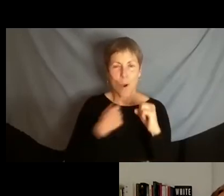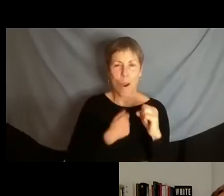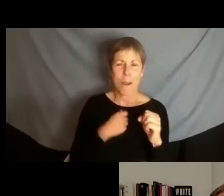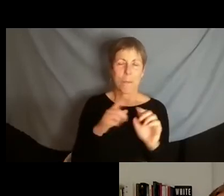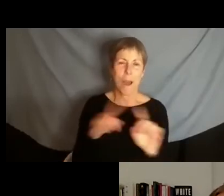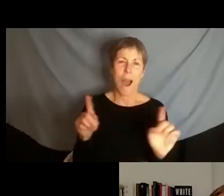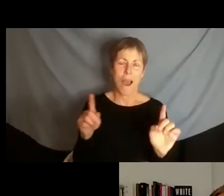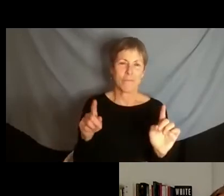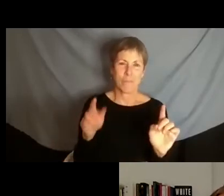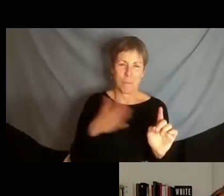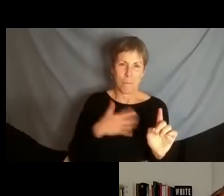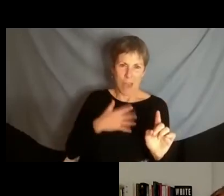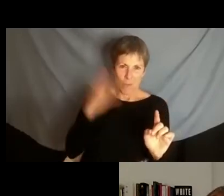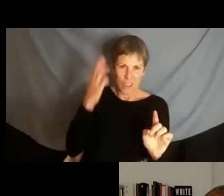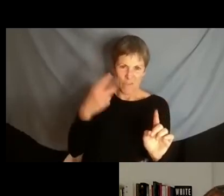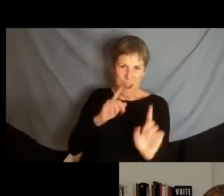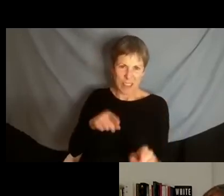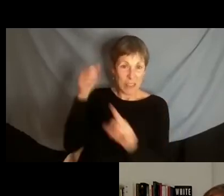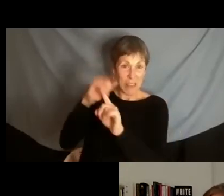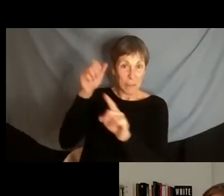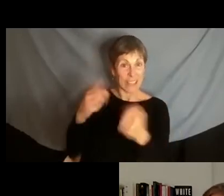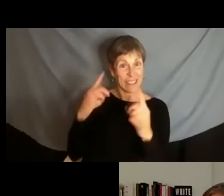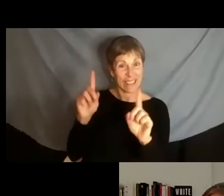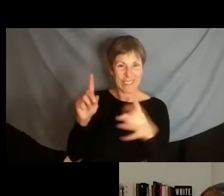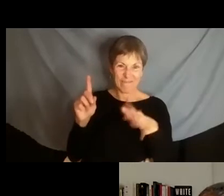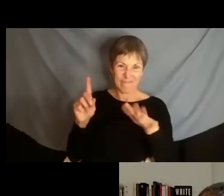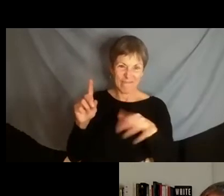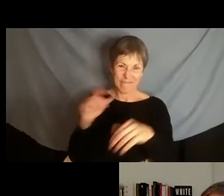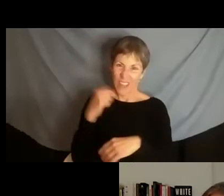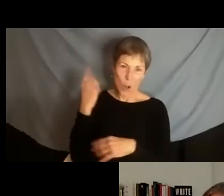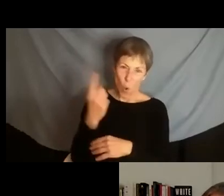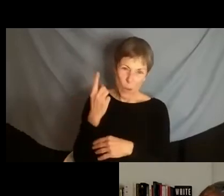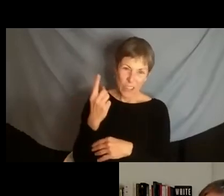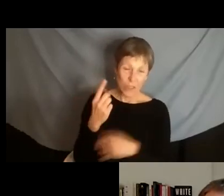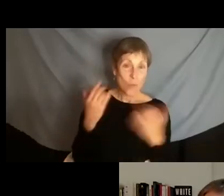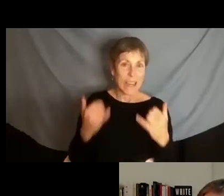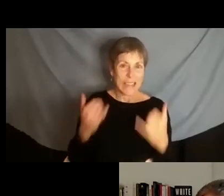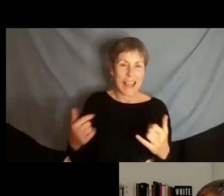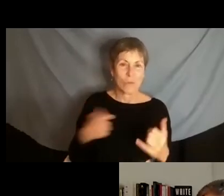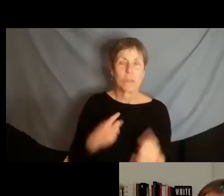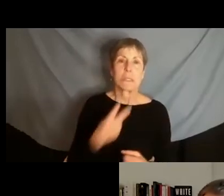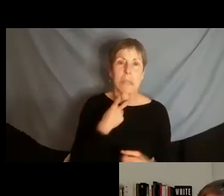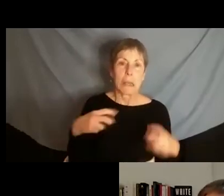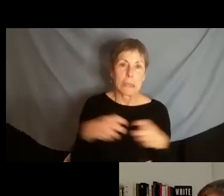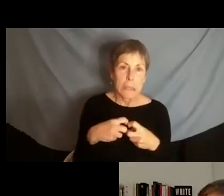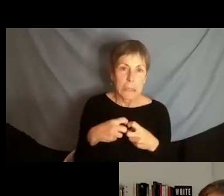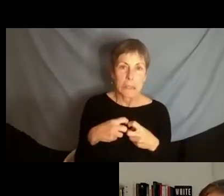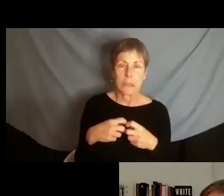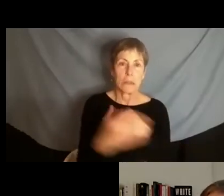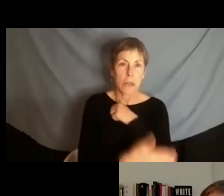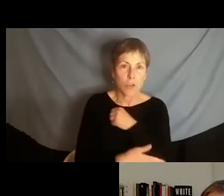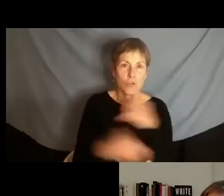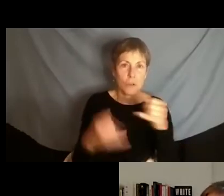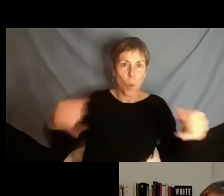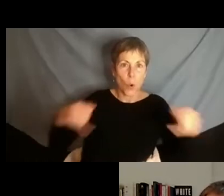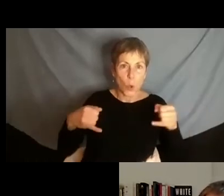una respuesta muy larga a él, porque cabildear no es generalmente muy exitoso, porque tendemos a estar restringidos por